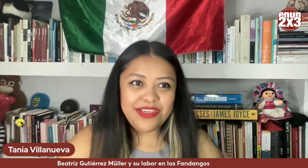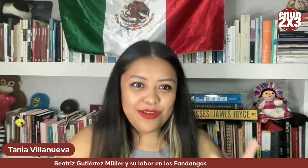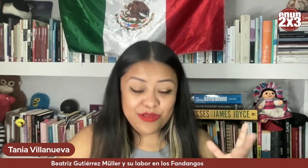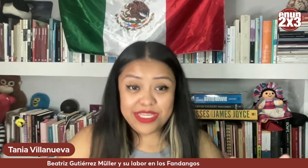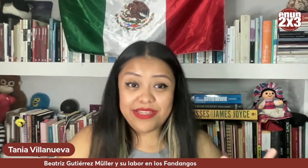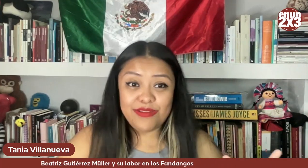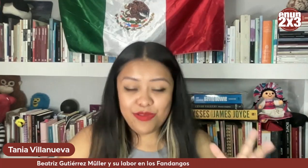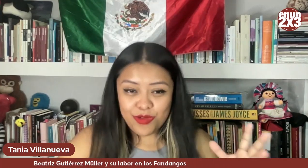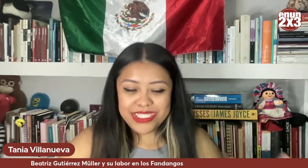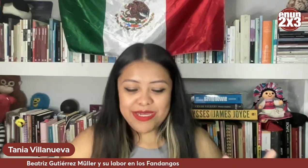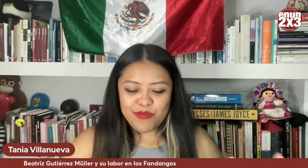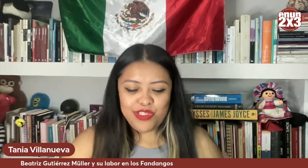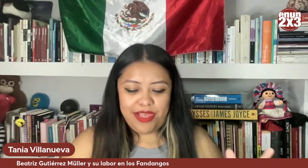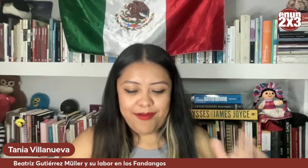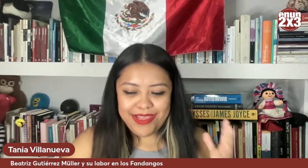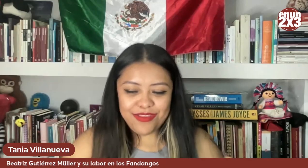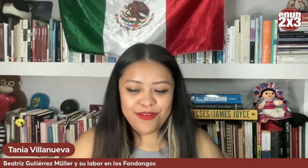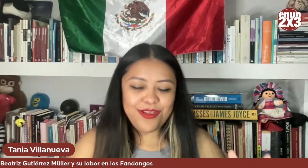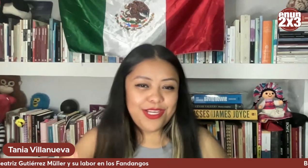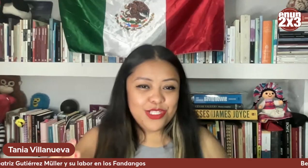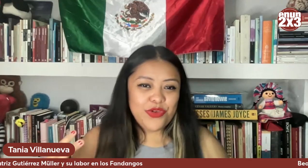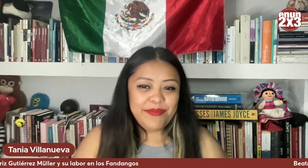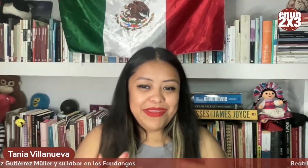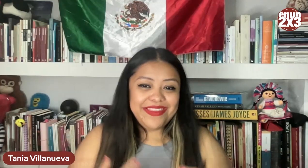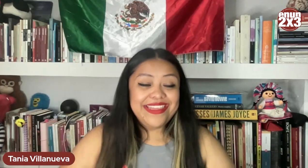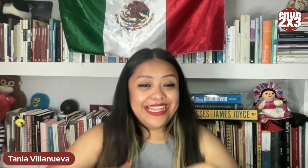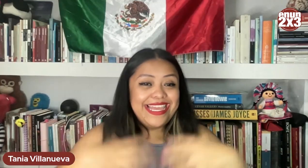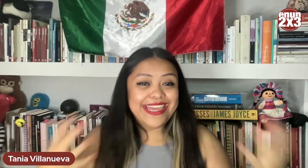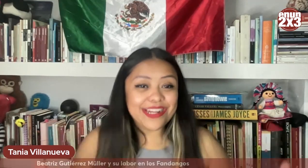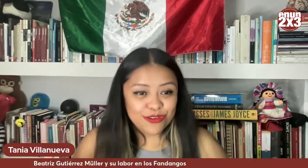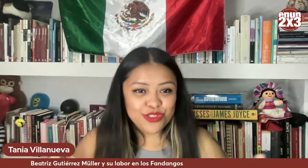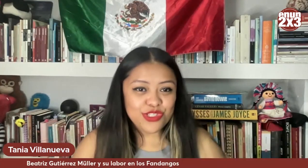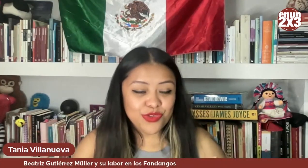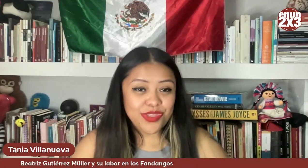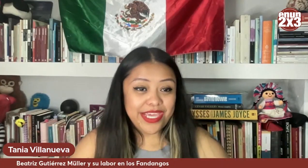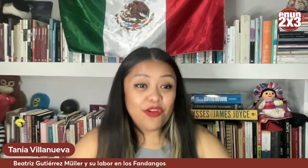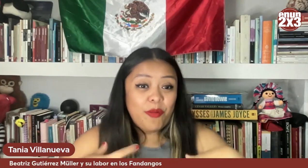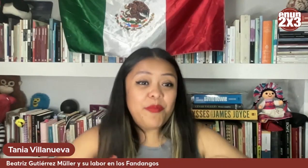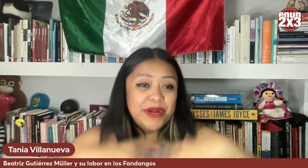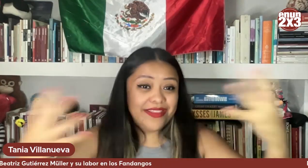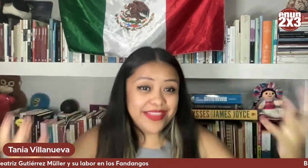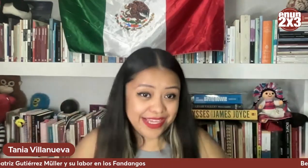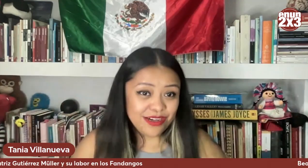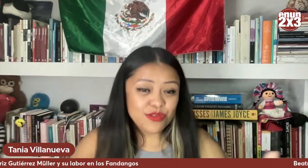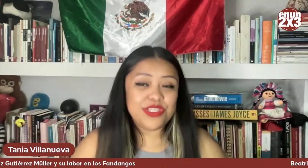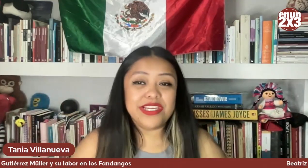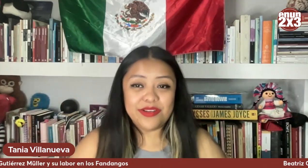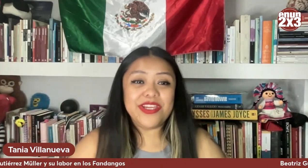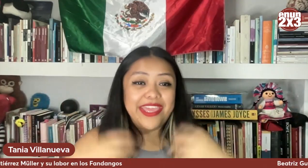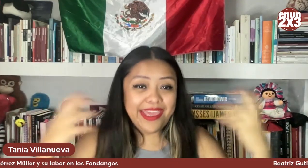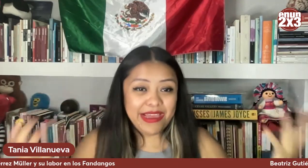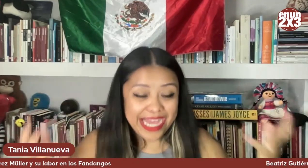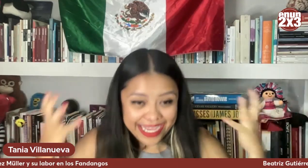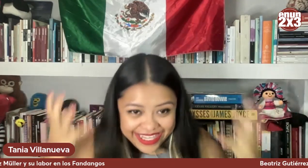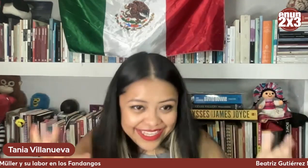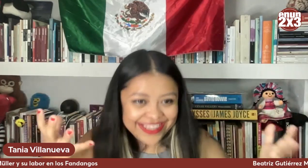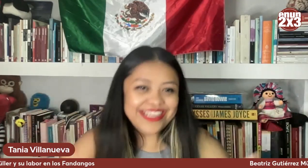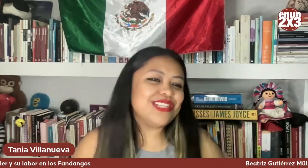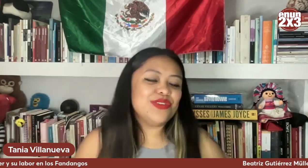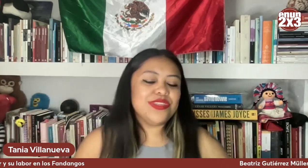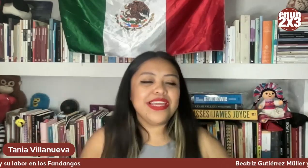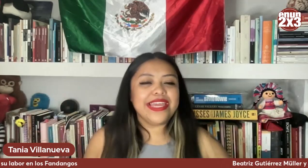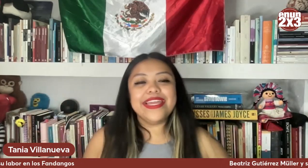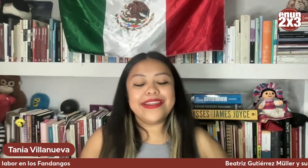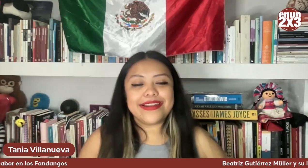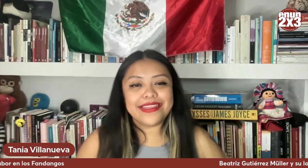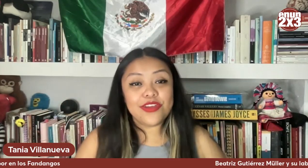comprenderlos. O sea, no estamos hablando solamente de leerlos, sino de comprenderlos. Y creo que ahí